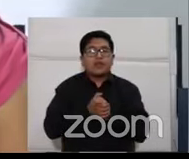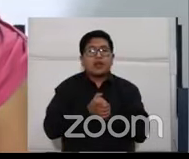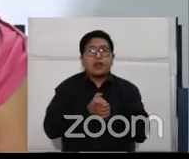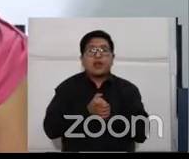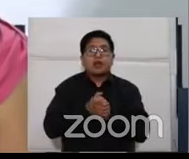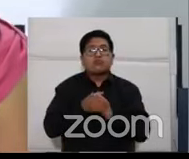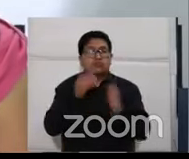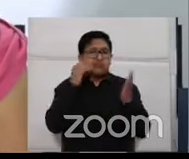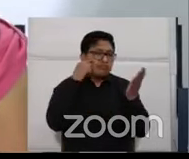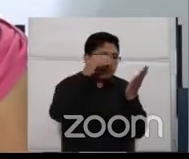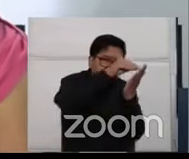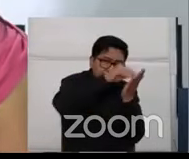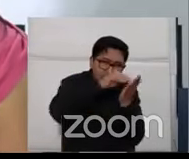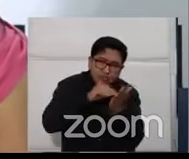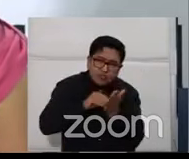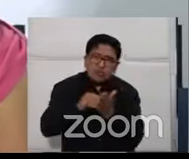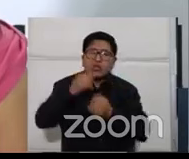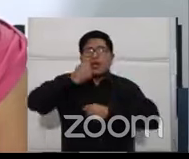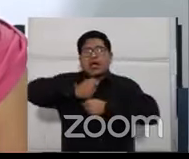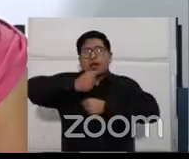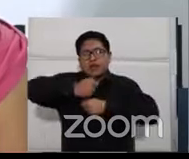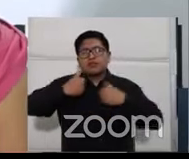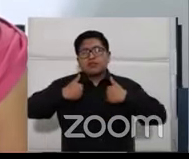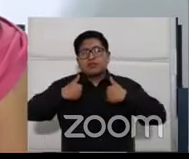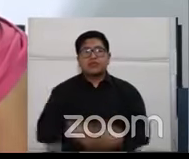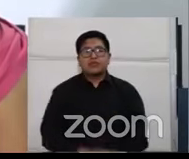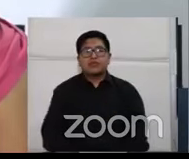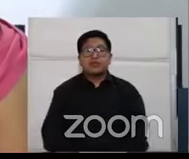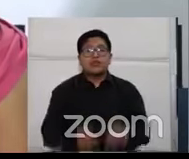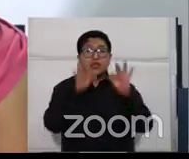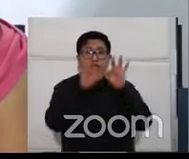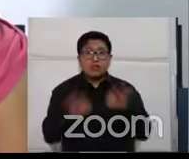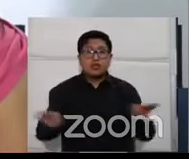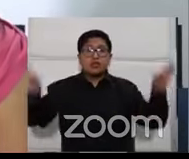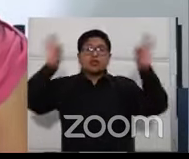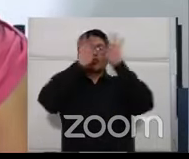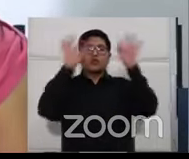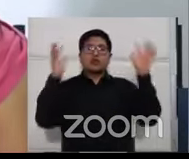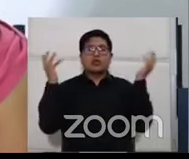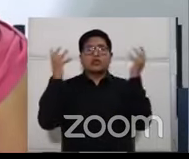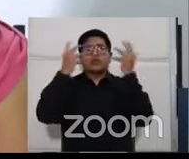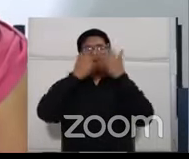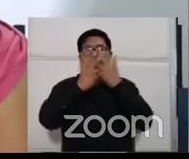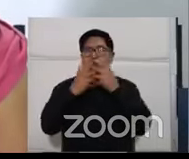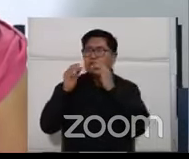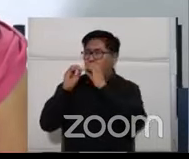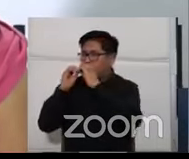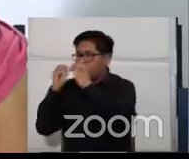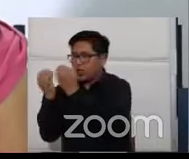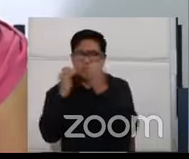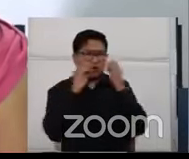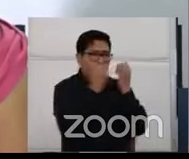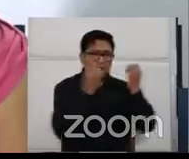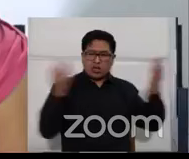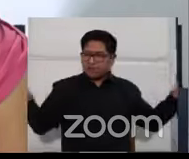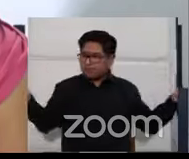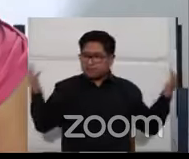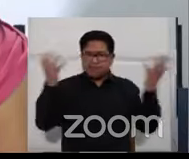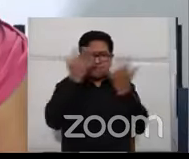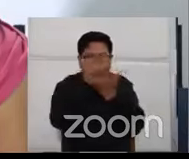adolescente es importante la coordinación intersectorial y multinivel que